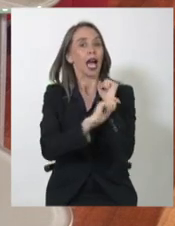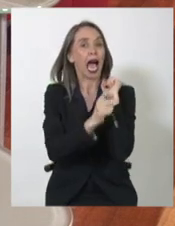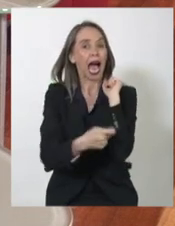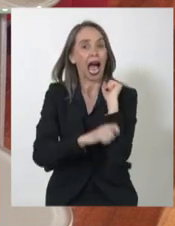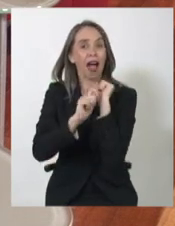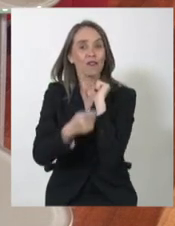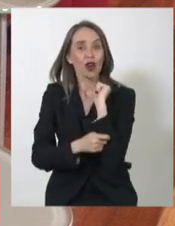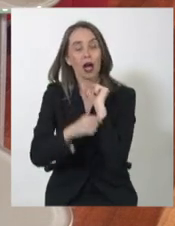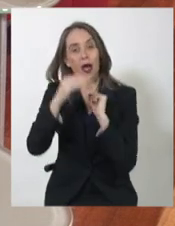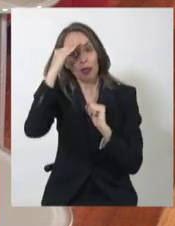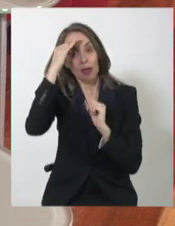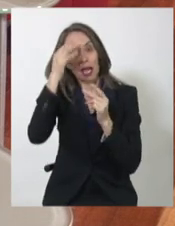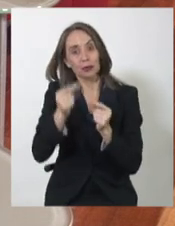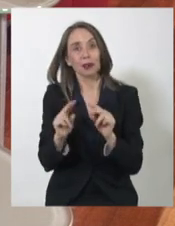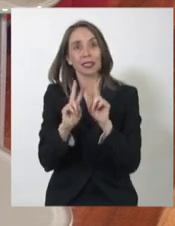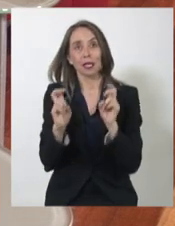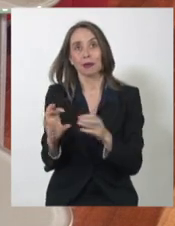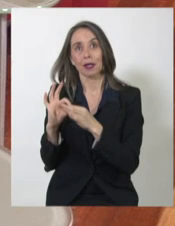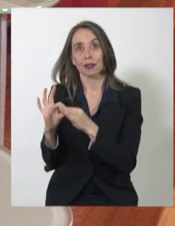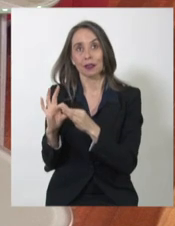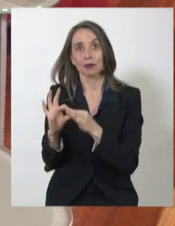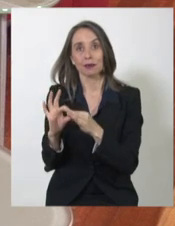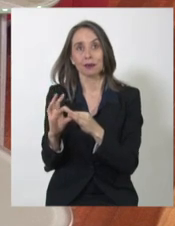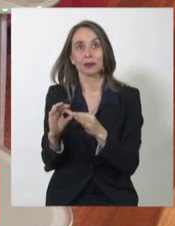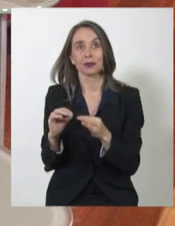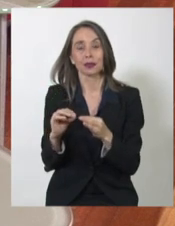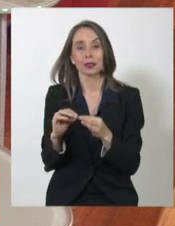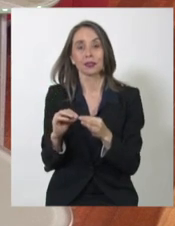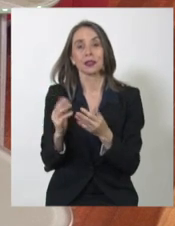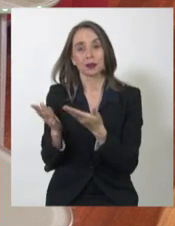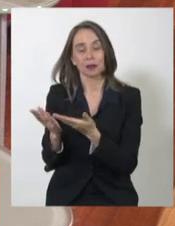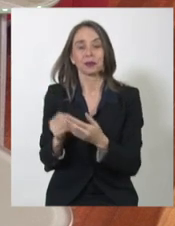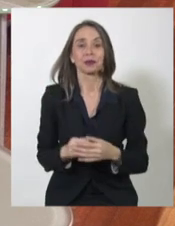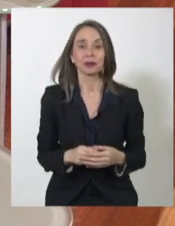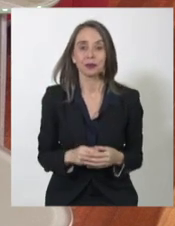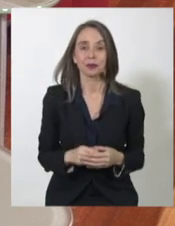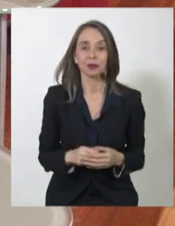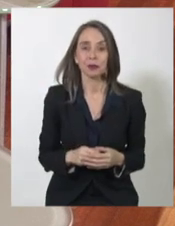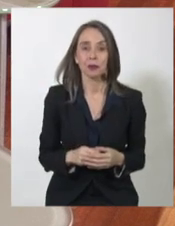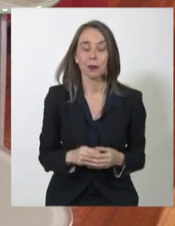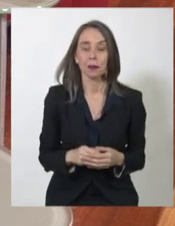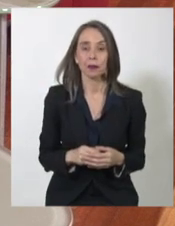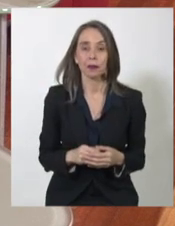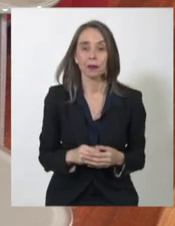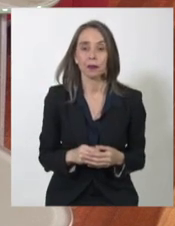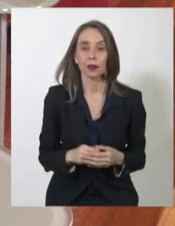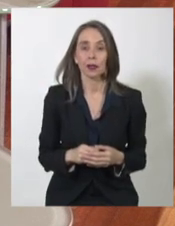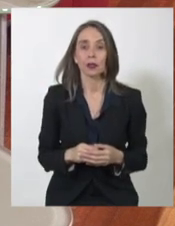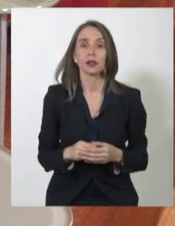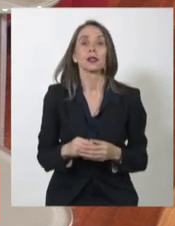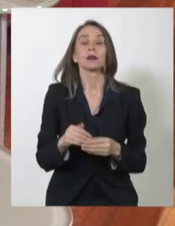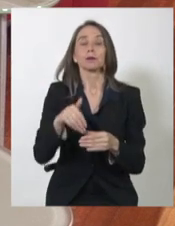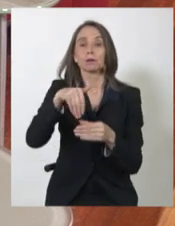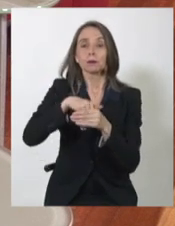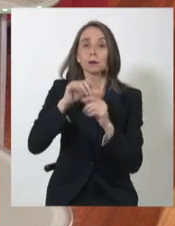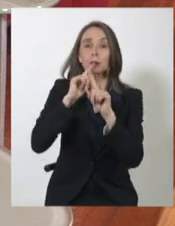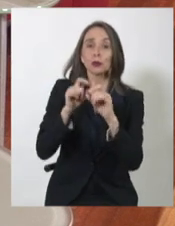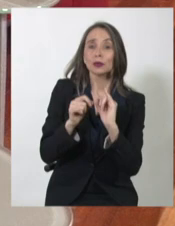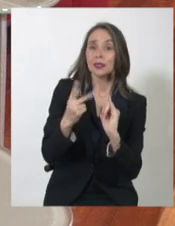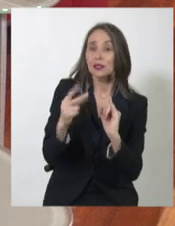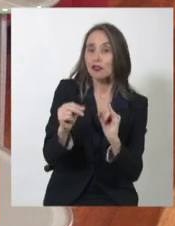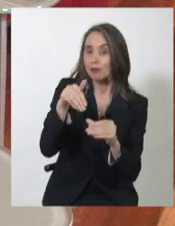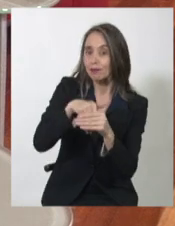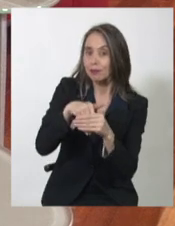abogadas y expertas en la materia. Por tanto, las gracias. En el plebiscito de